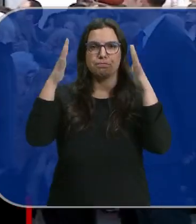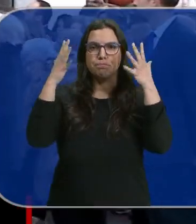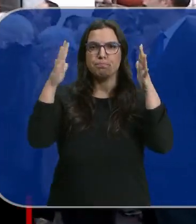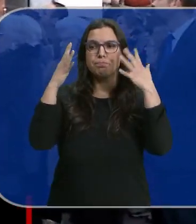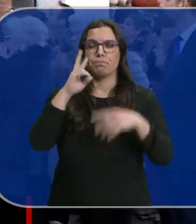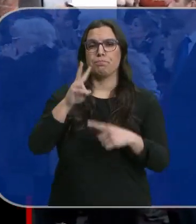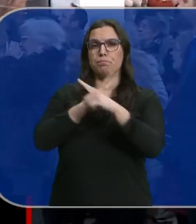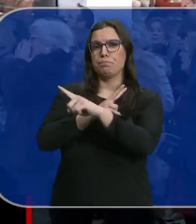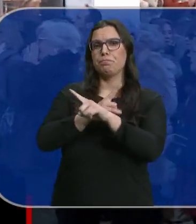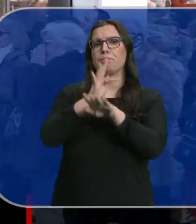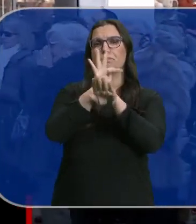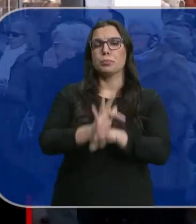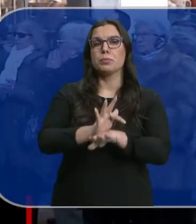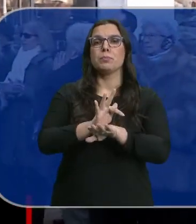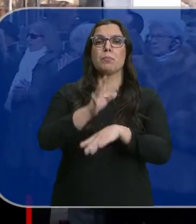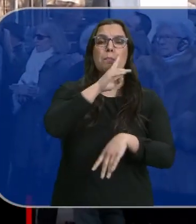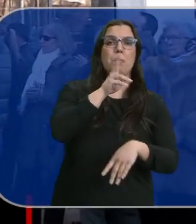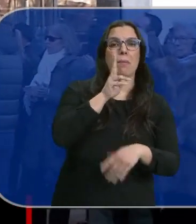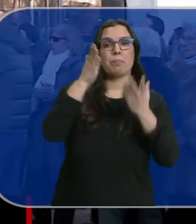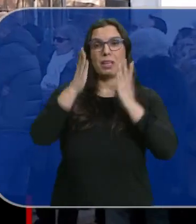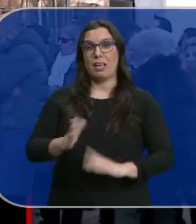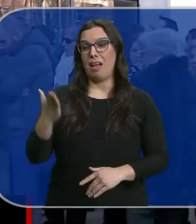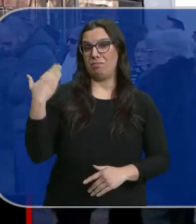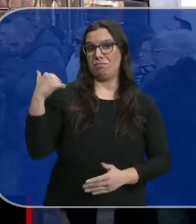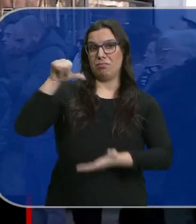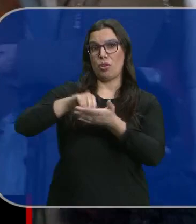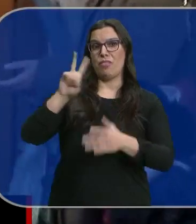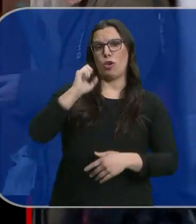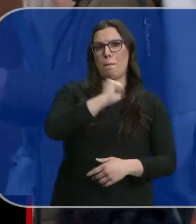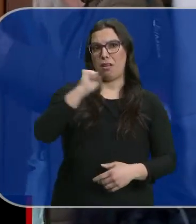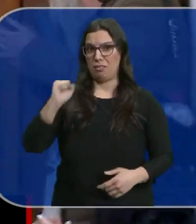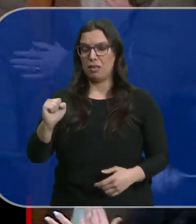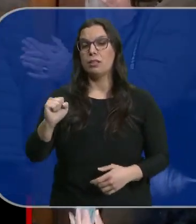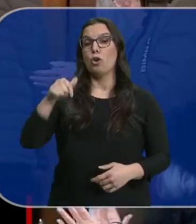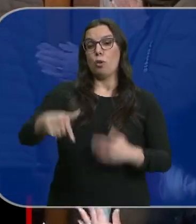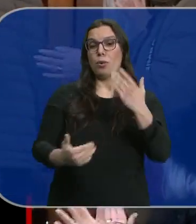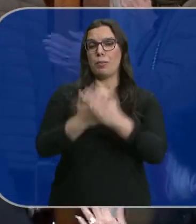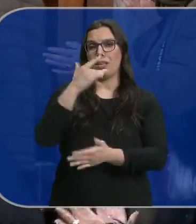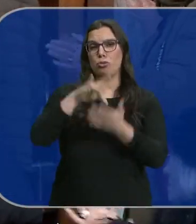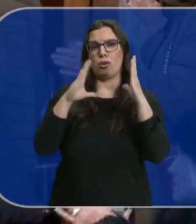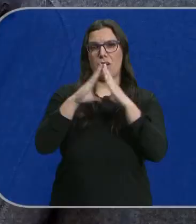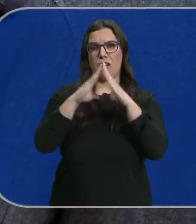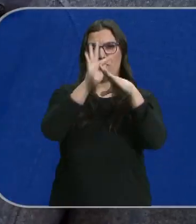Es el último adiós a Paloma y a India, la madre y la hija asesinadas en Valladolid. Esta mañana se ha oficiado el funeral.